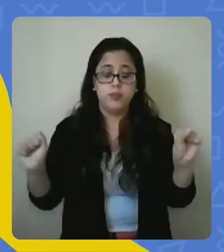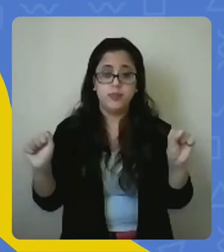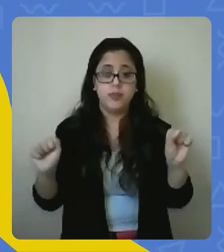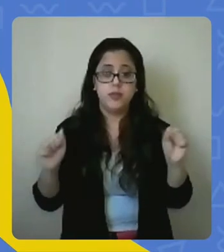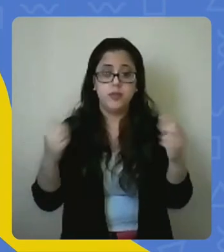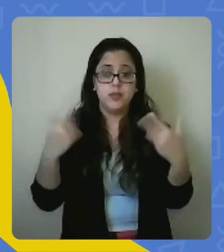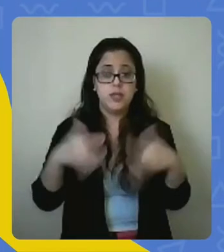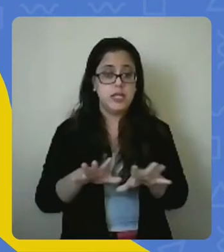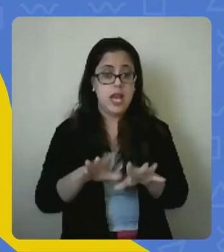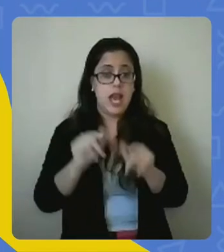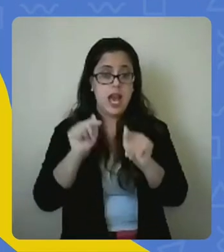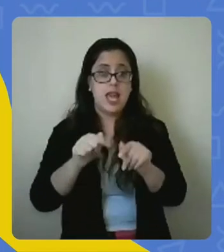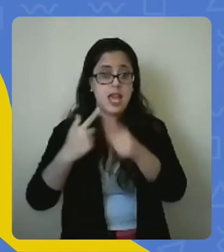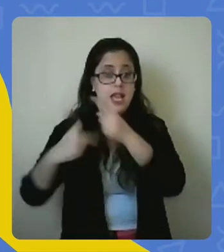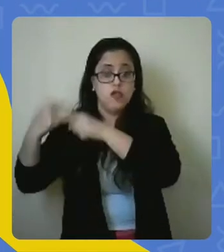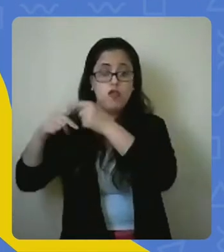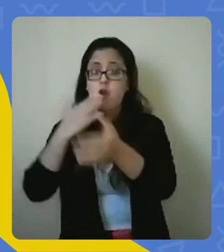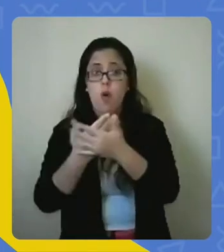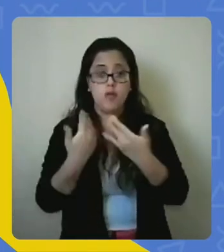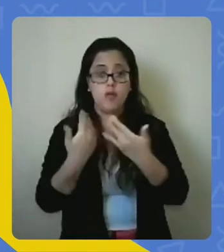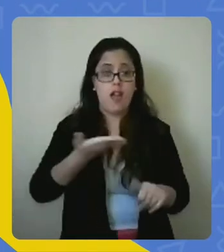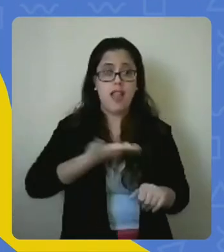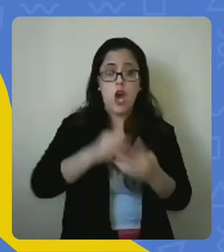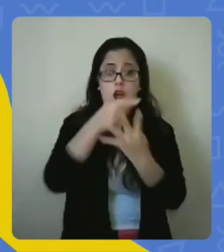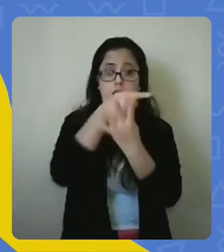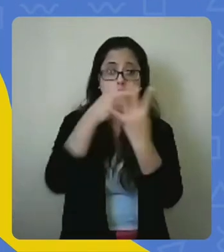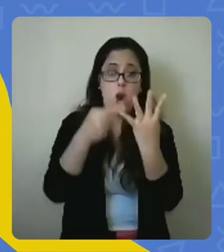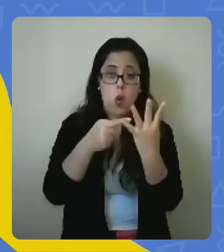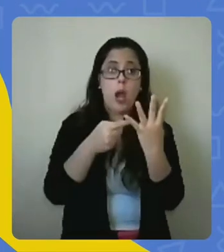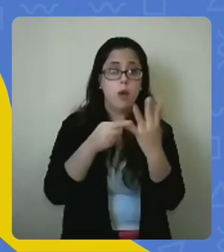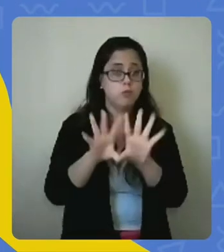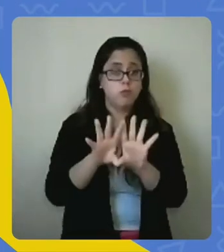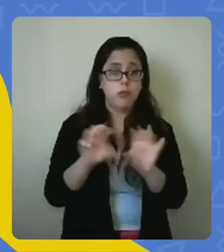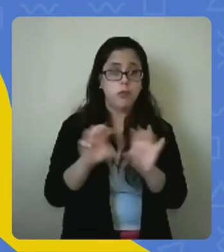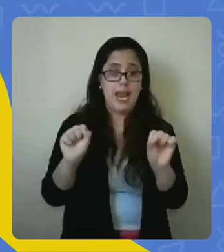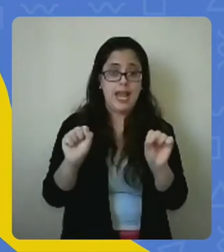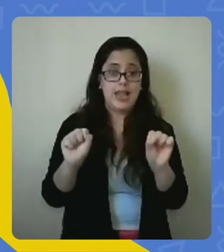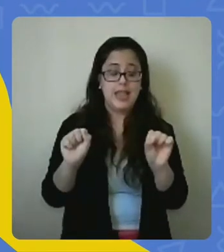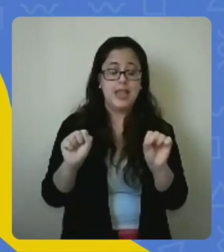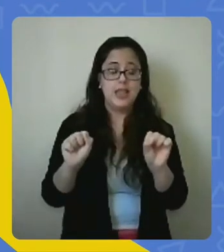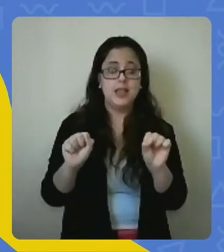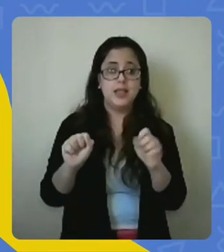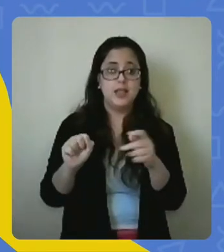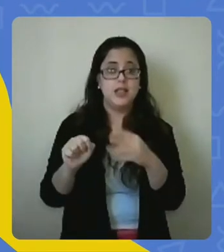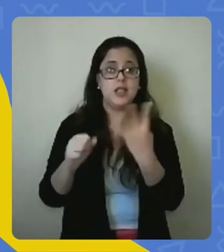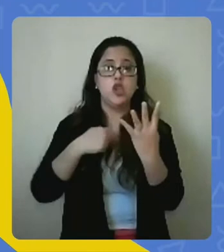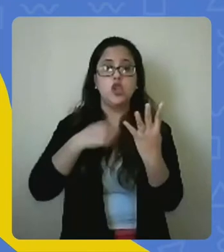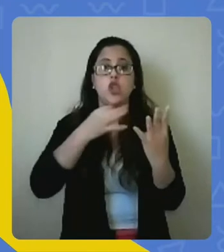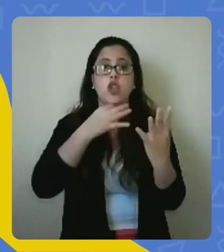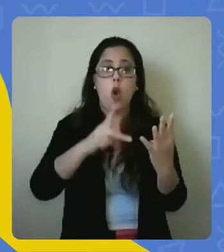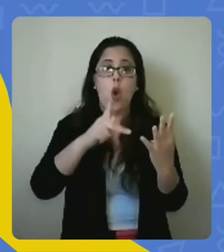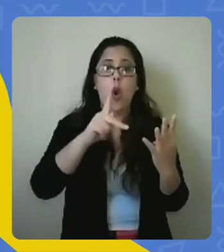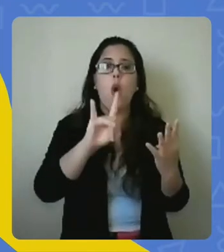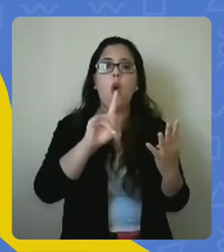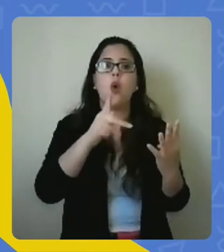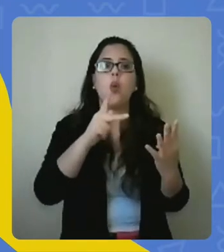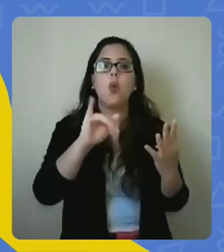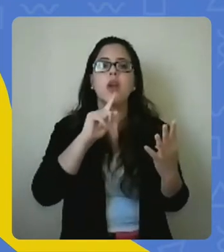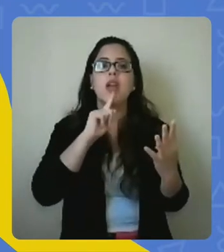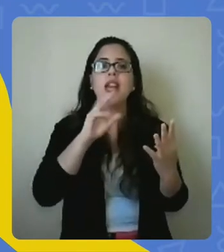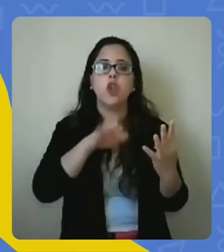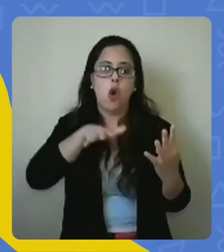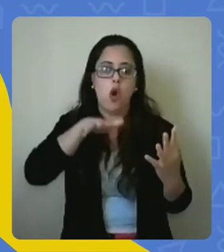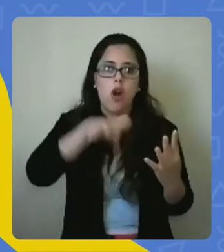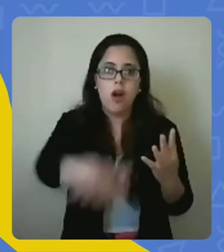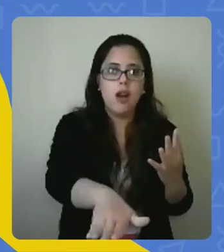historieta, cuando ya tengo estas cuatro cartas acomodadas, rápidamente digo, cuquito, y pongo la mano sobre la mesa, en el centro de la